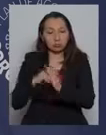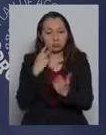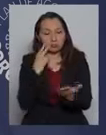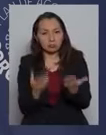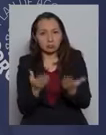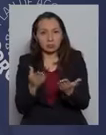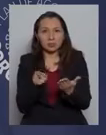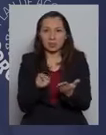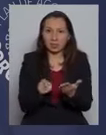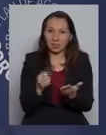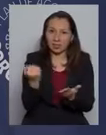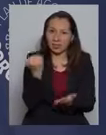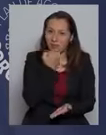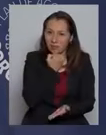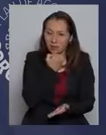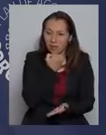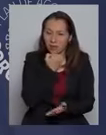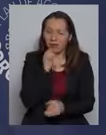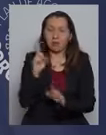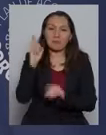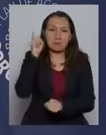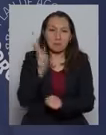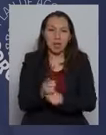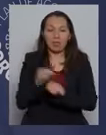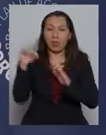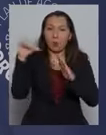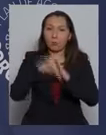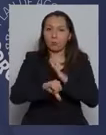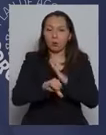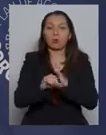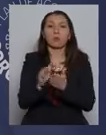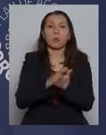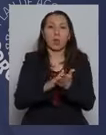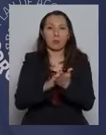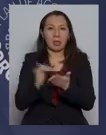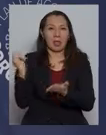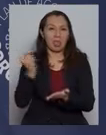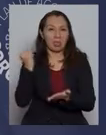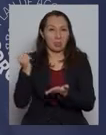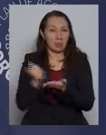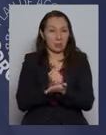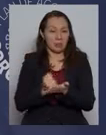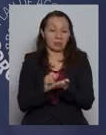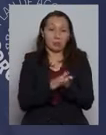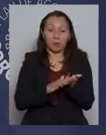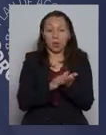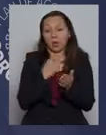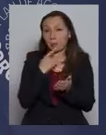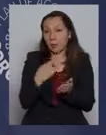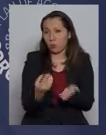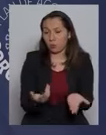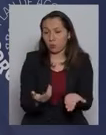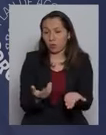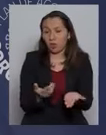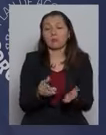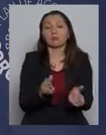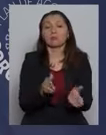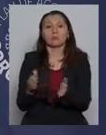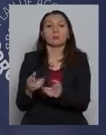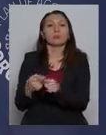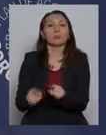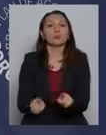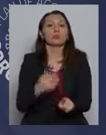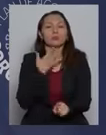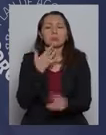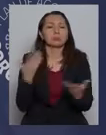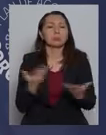punto de vista, entonces, ¿fue un error haber decretado cuarentena para Independencia, por ejemplo? Eso es una pregunta. Y lo otro,